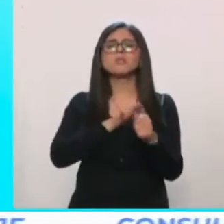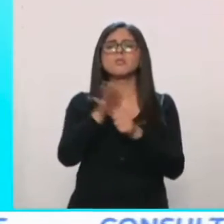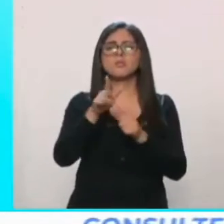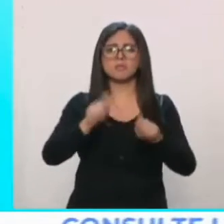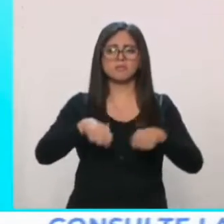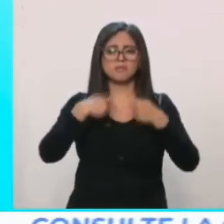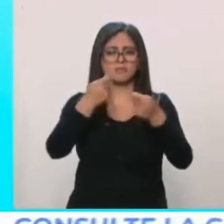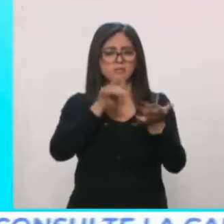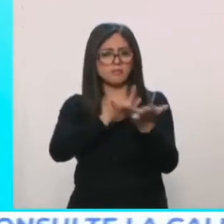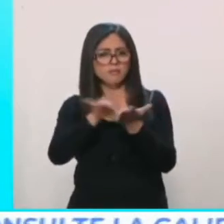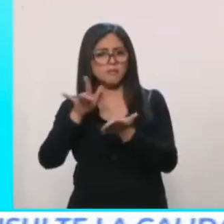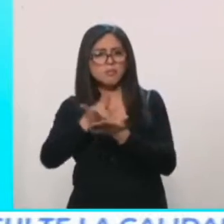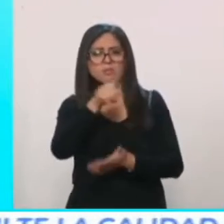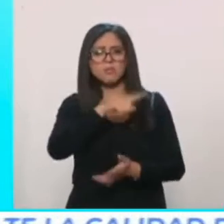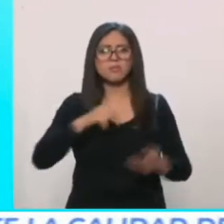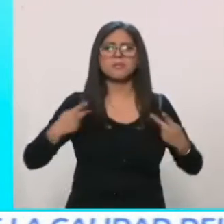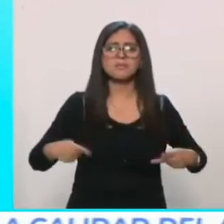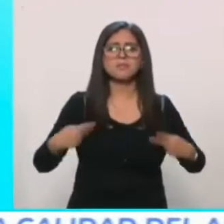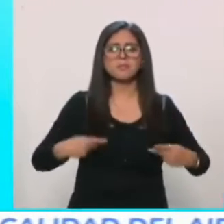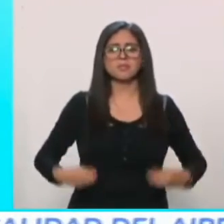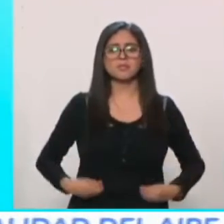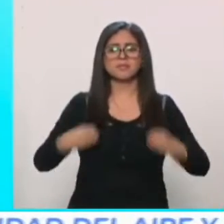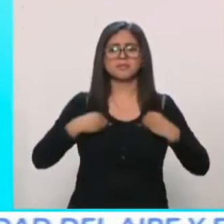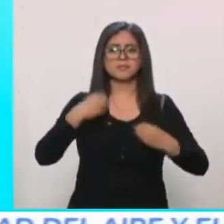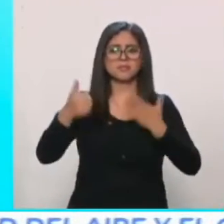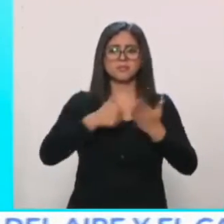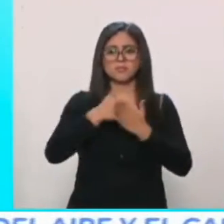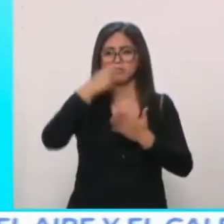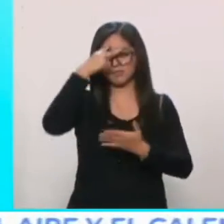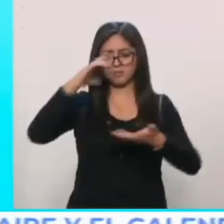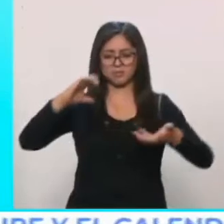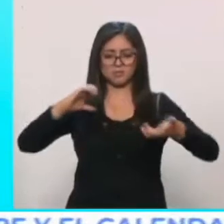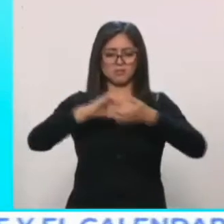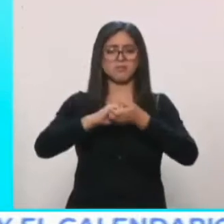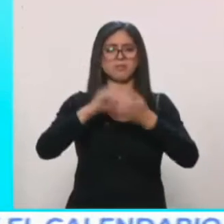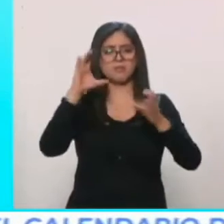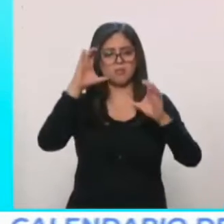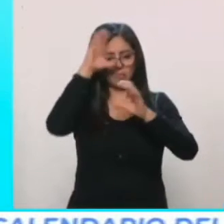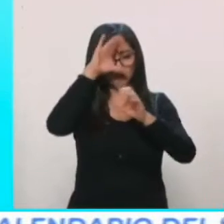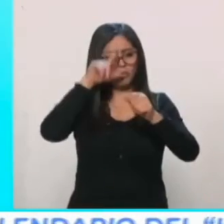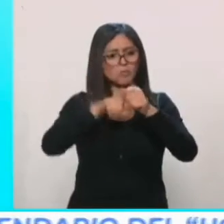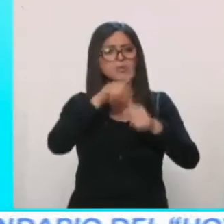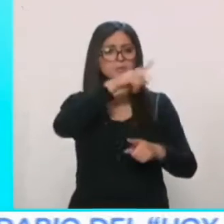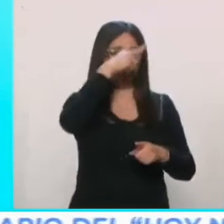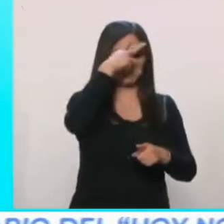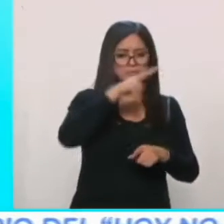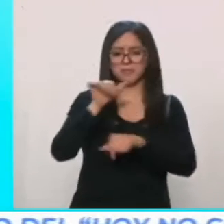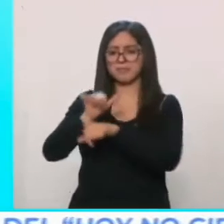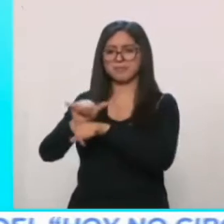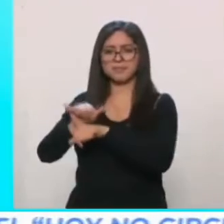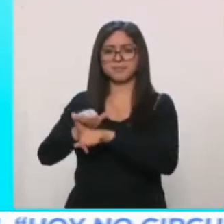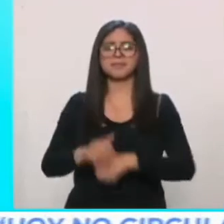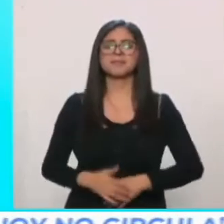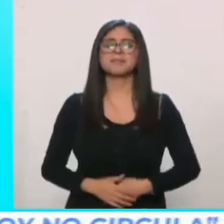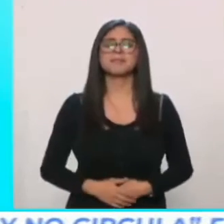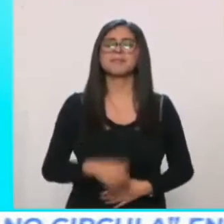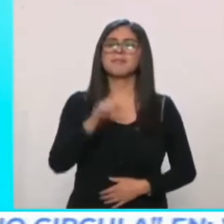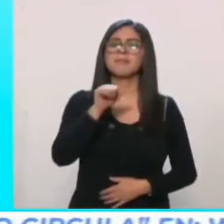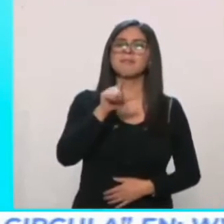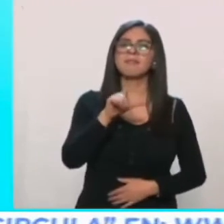los capitalinos de este lazo cultural México-Argentina. Gracias, muy amable, muy buenos días. Buenos días a